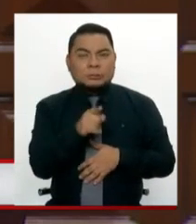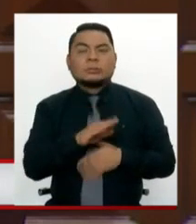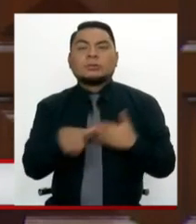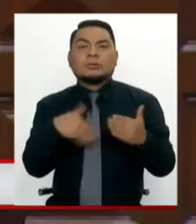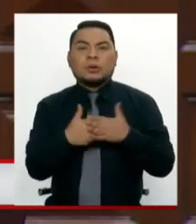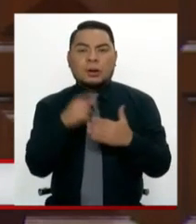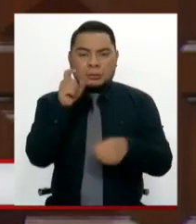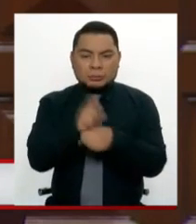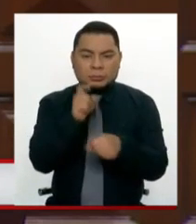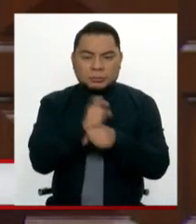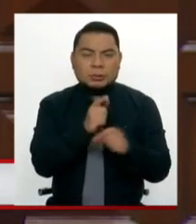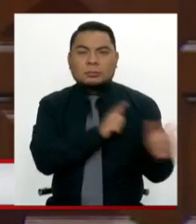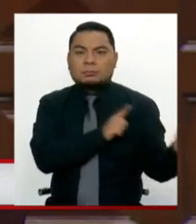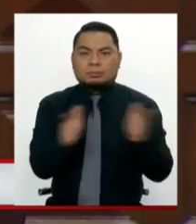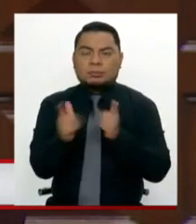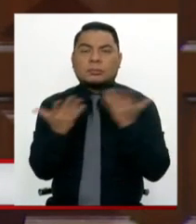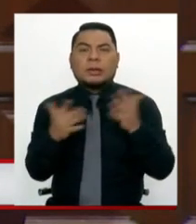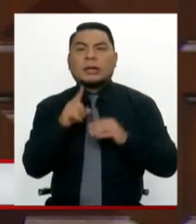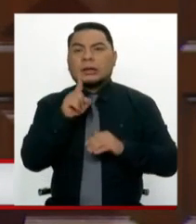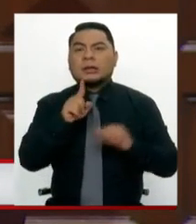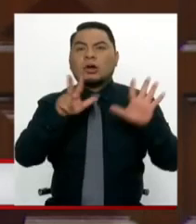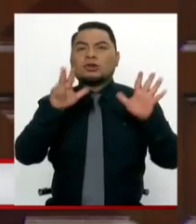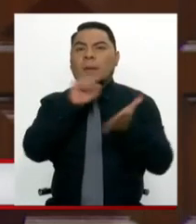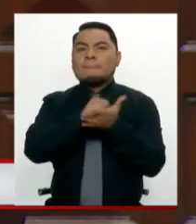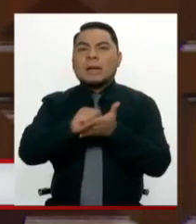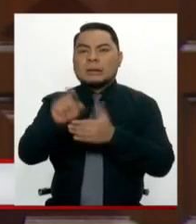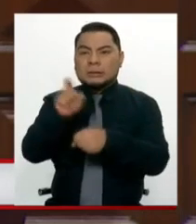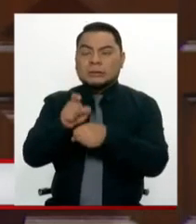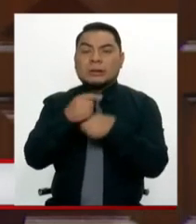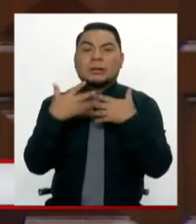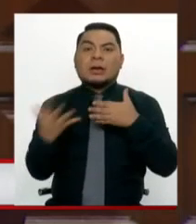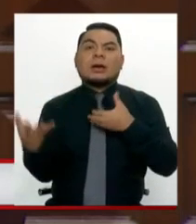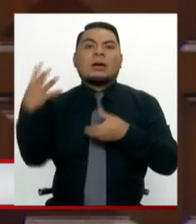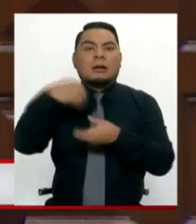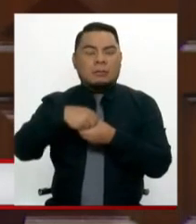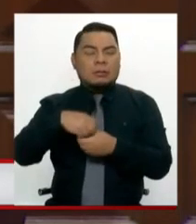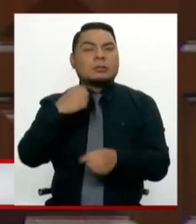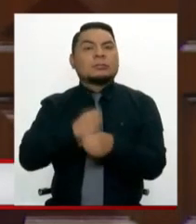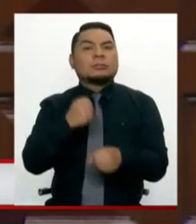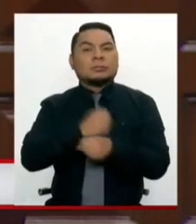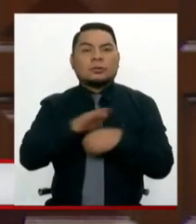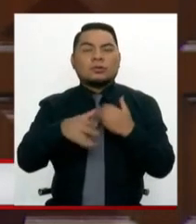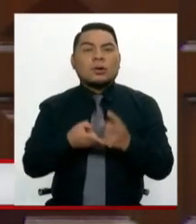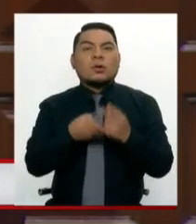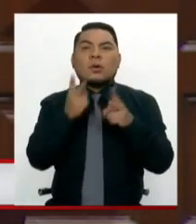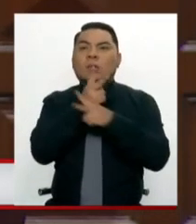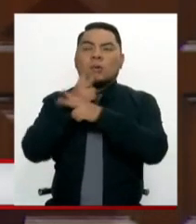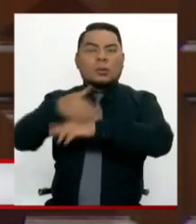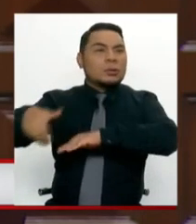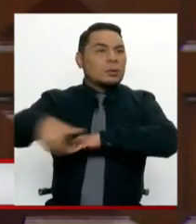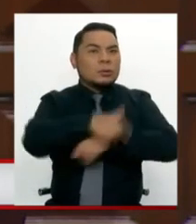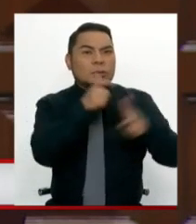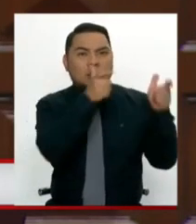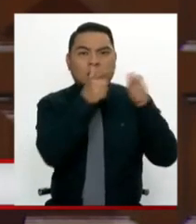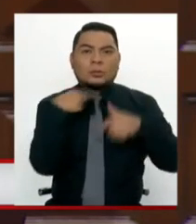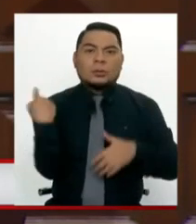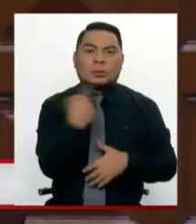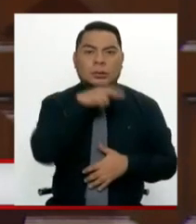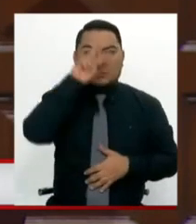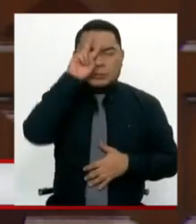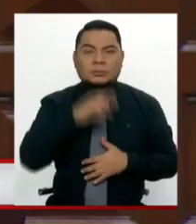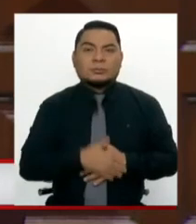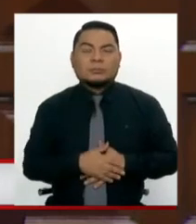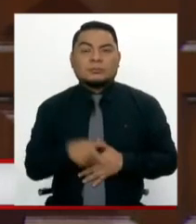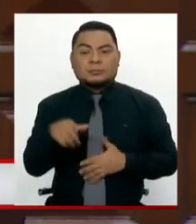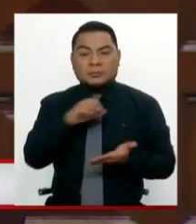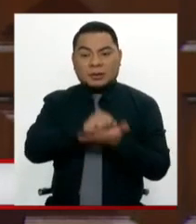y preparación no mayor a 18 meses, pueden incorporarse a las labores de la seguridad pública en todo el país.